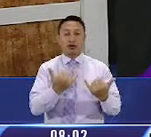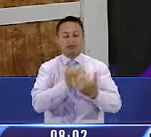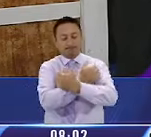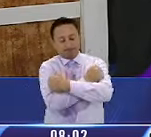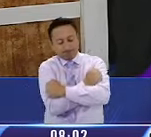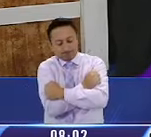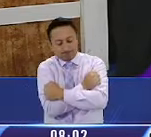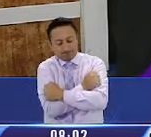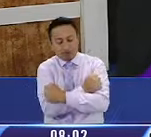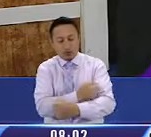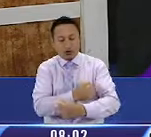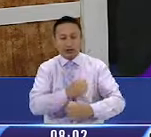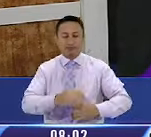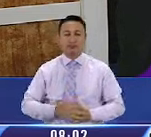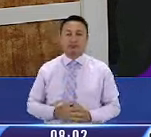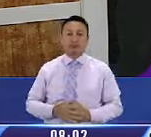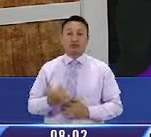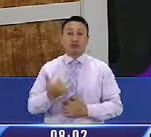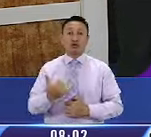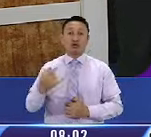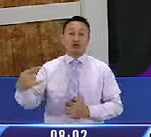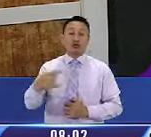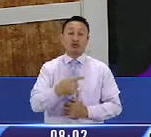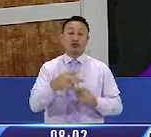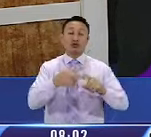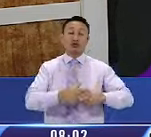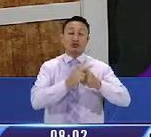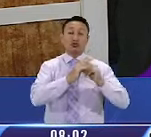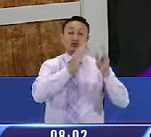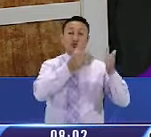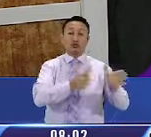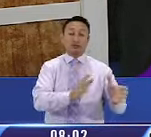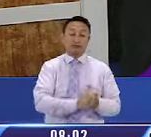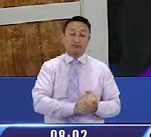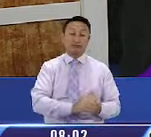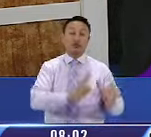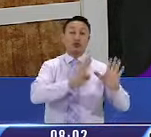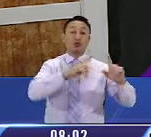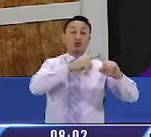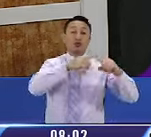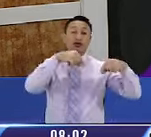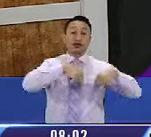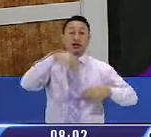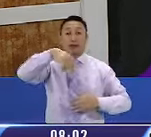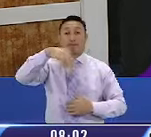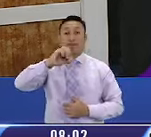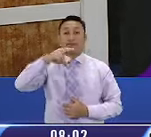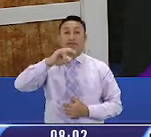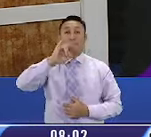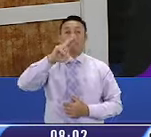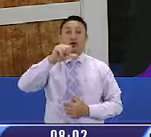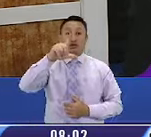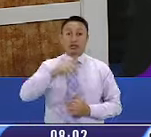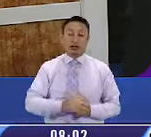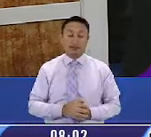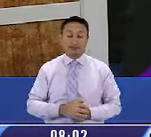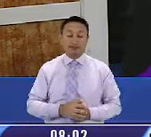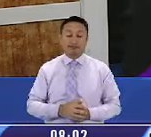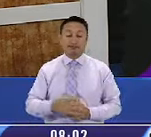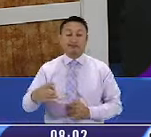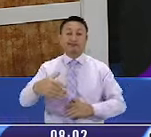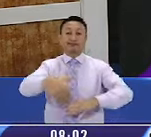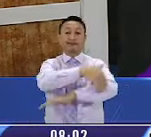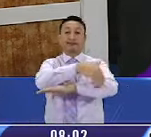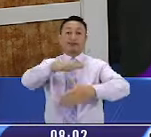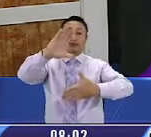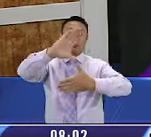abrazo enorme, grande. Hoy día la velación comienza a las 9:30 en el Memorial de la Avenida América, ahí va a estar. Así